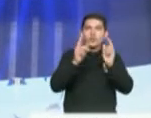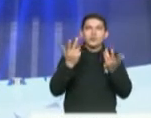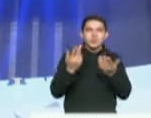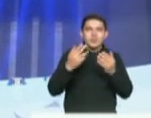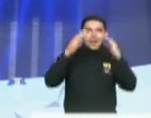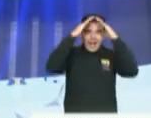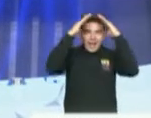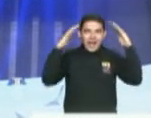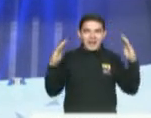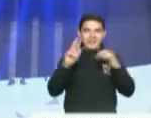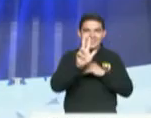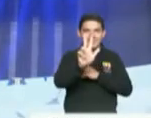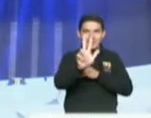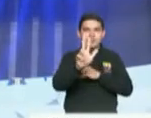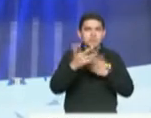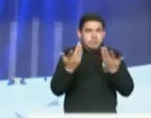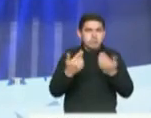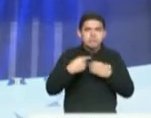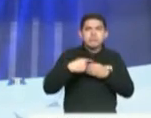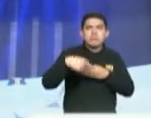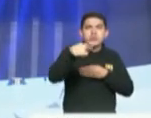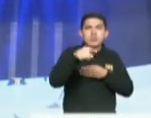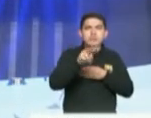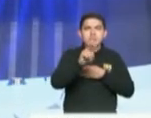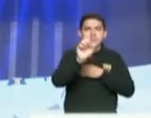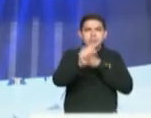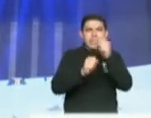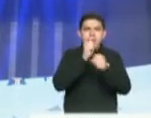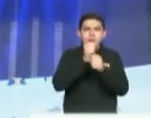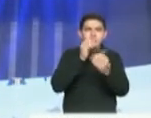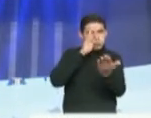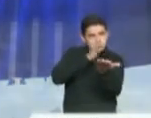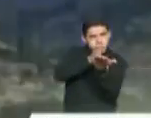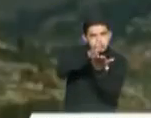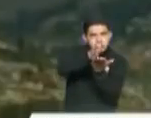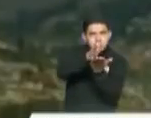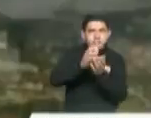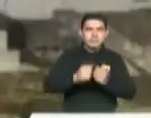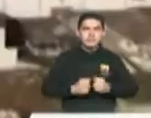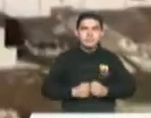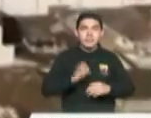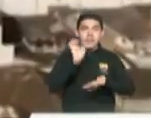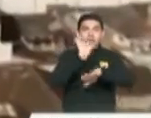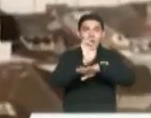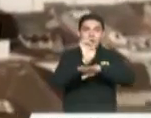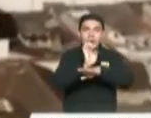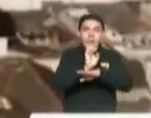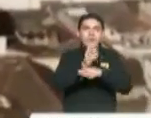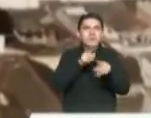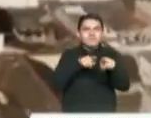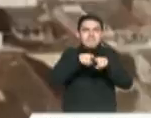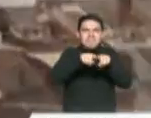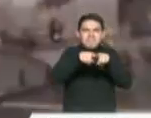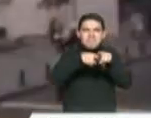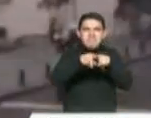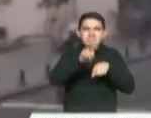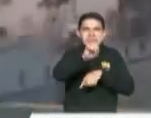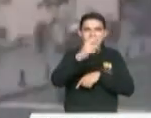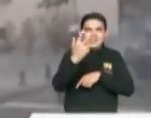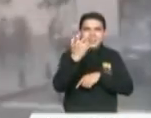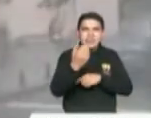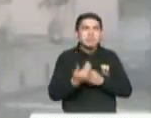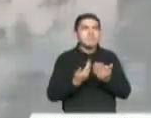agenda urbana que regirá para los próximos 20 años ecuador postuló en el año 2013 ante las